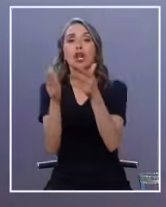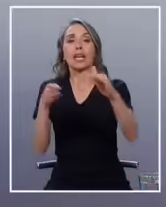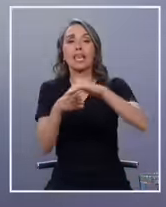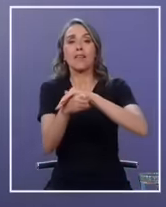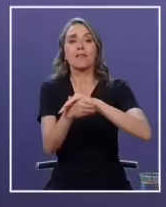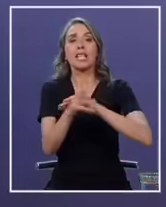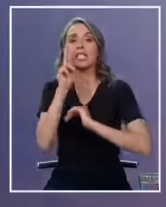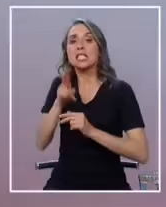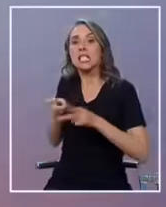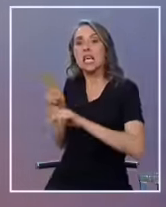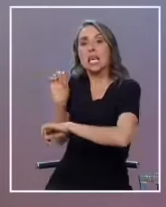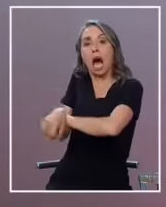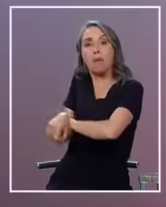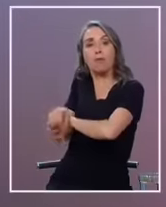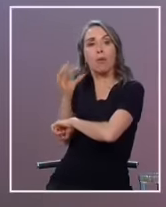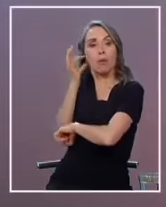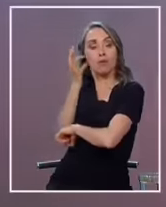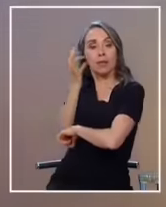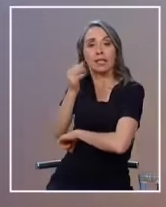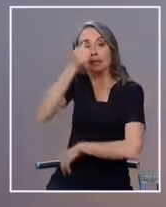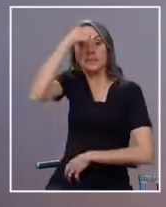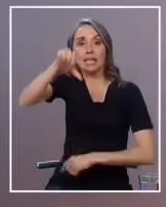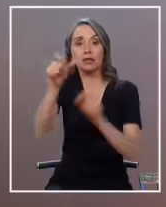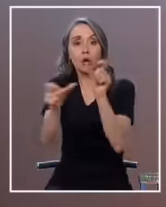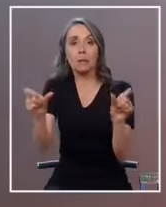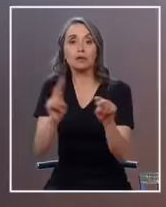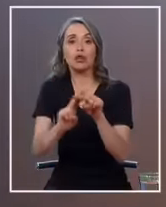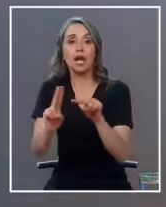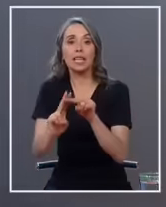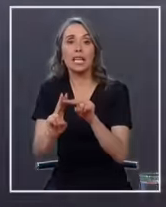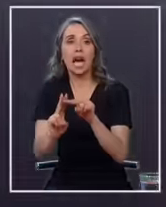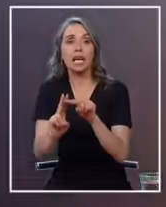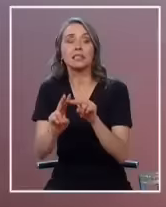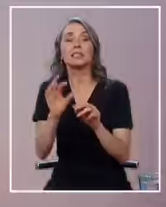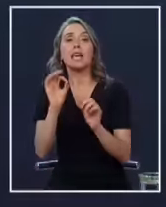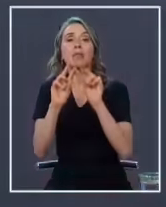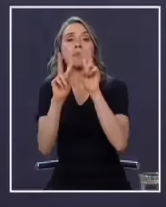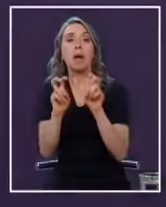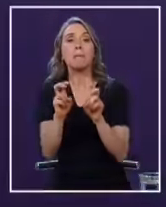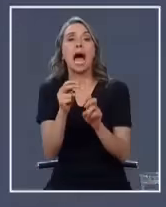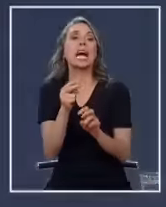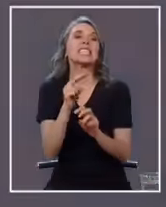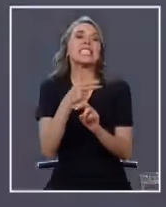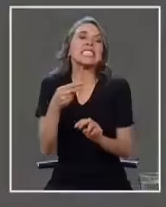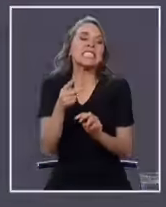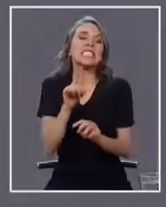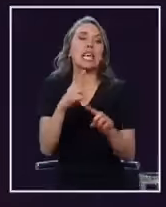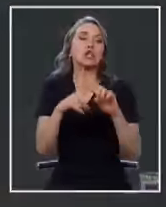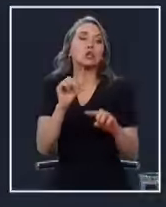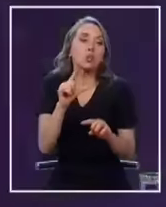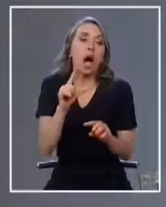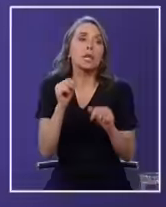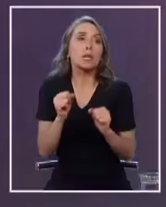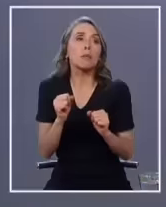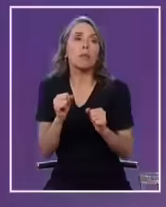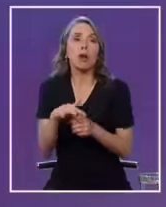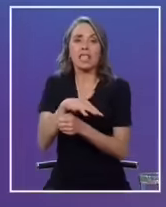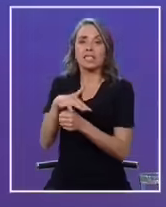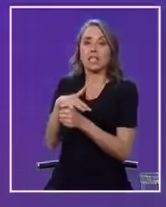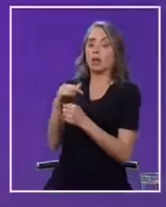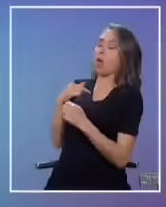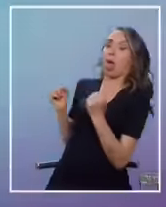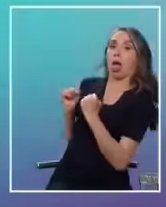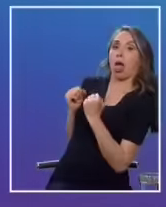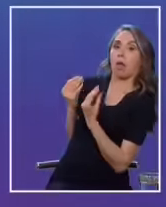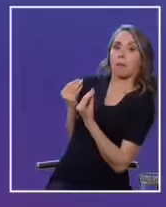mediar consentimientos, y que sanciona a quienes realicen actos de significación sexual capaz de provocar una situación